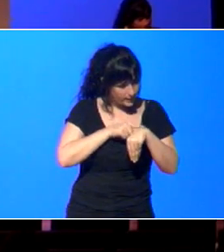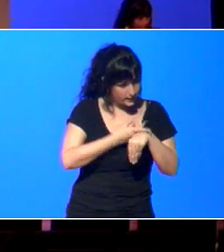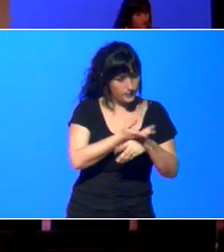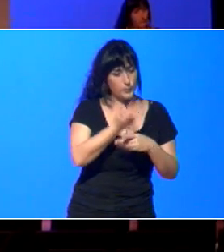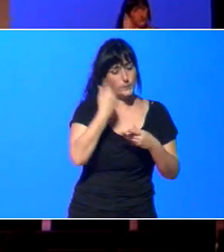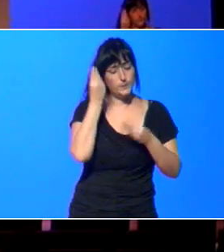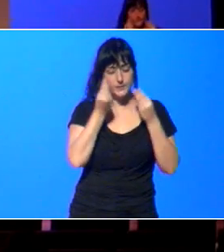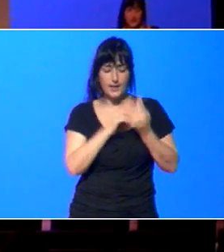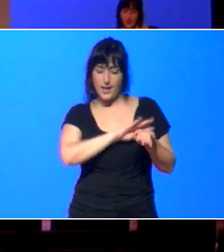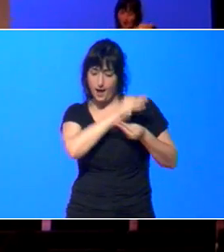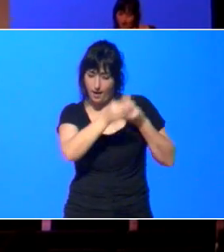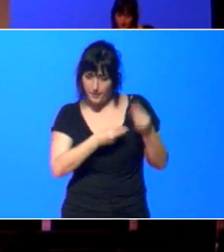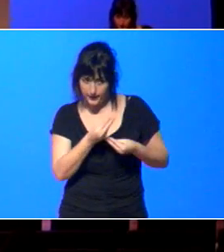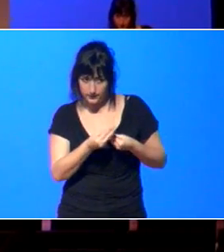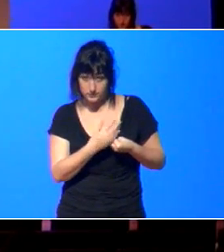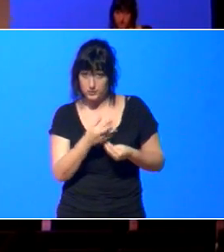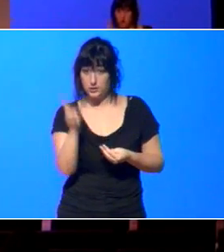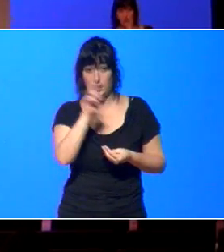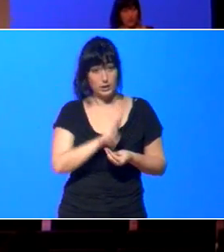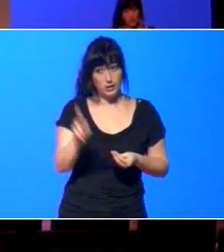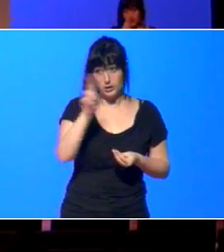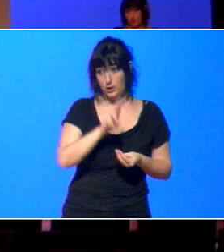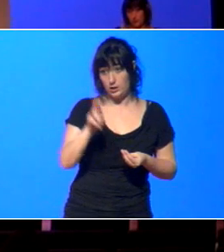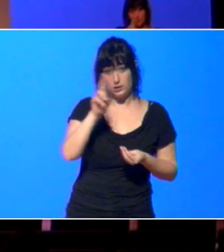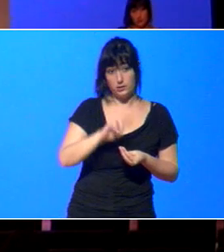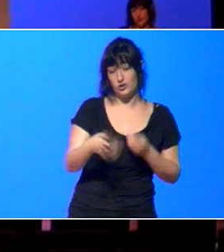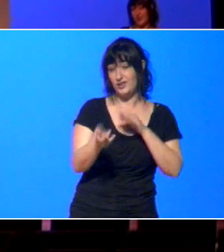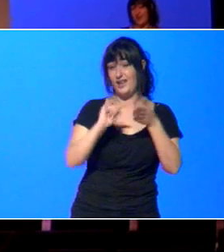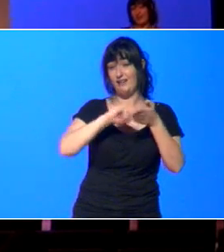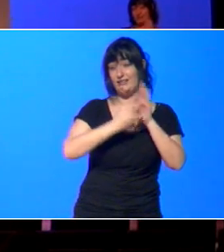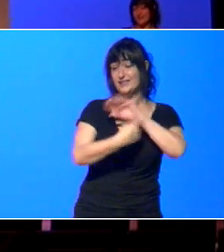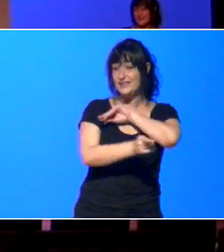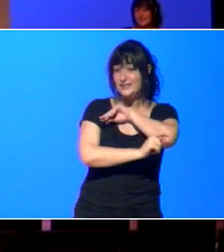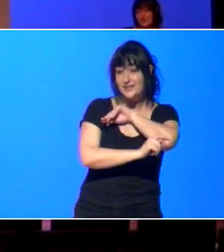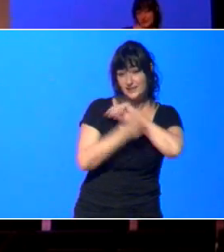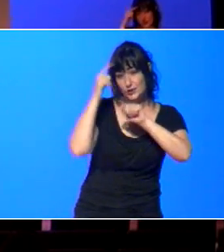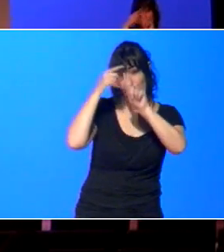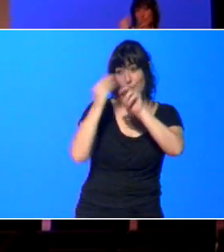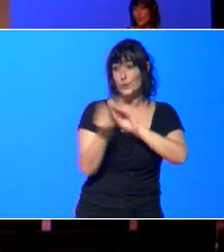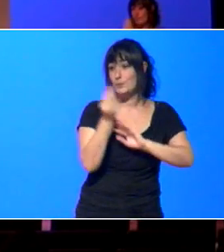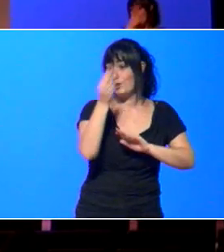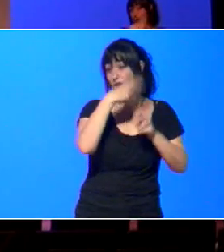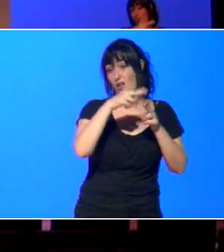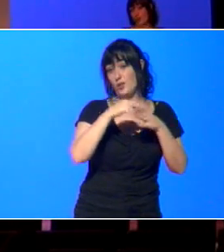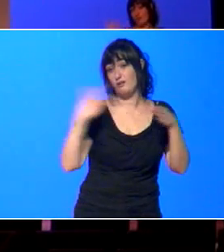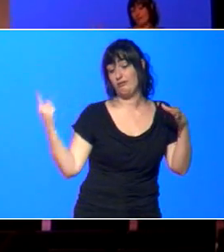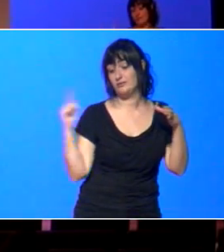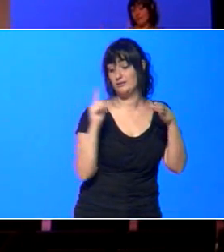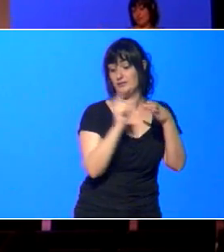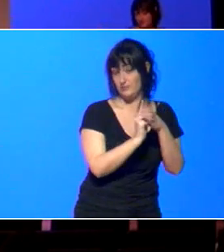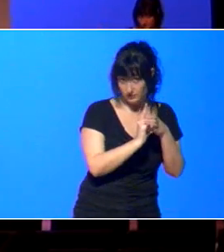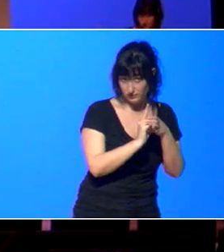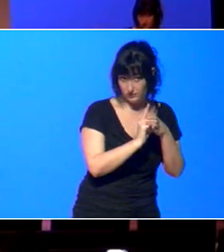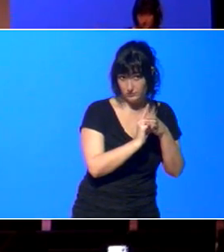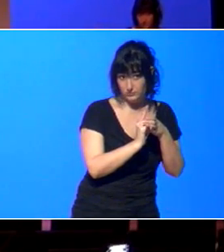¿no? Una y otra vez, por todos los lados, las grandes estrategias de mejora de las políticas de inclusión es